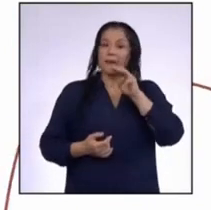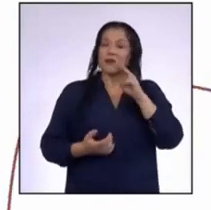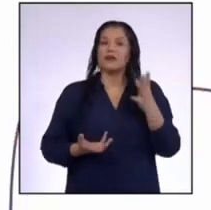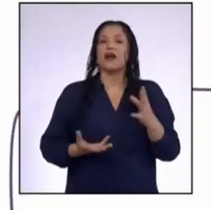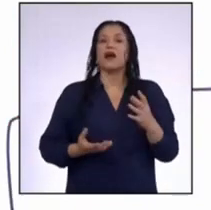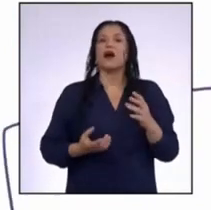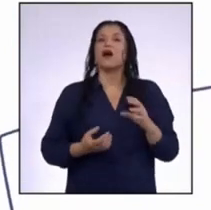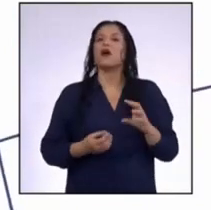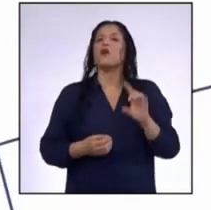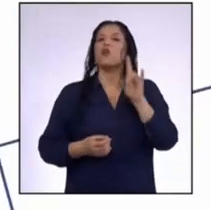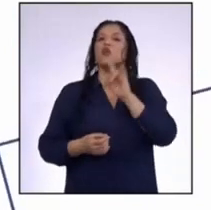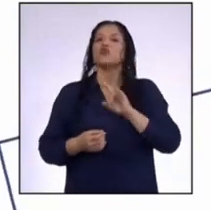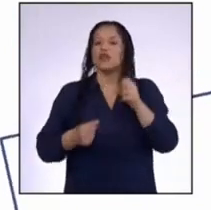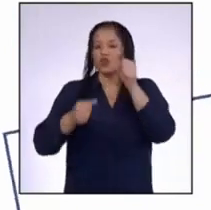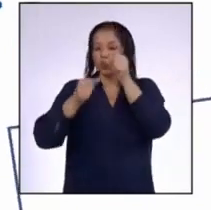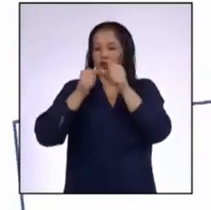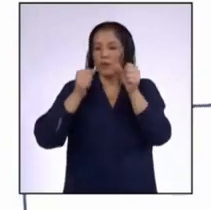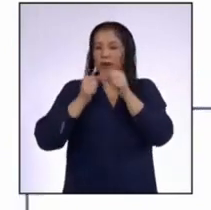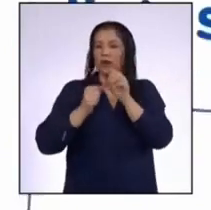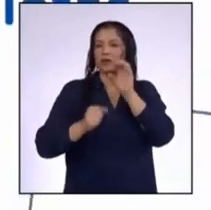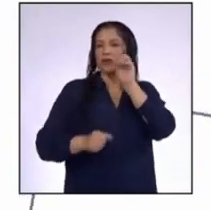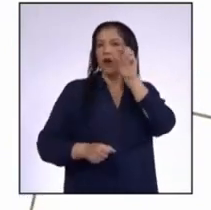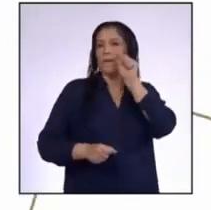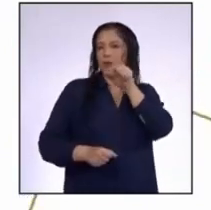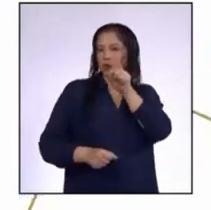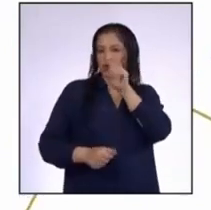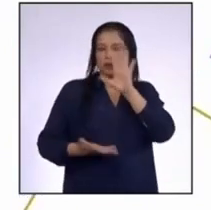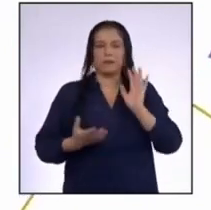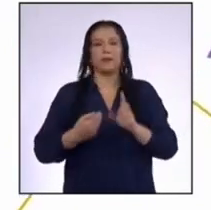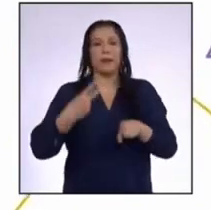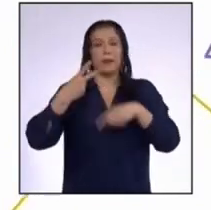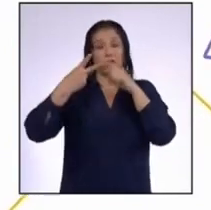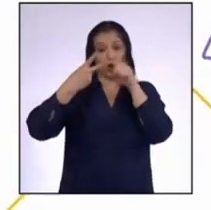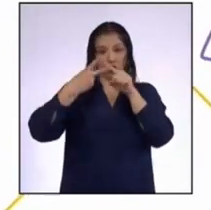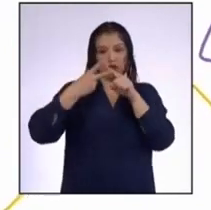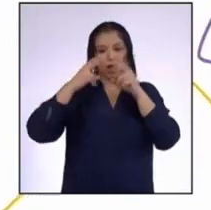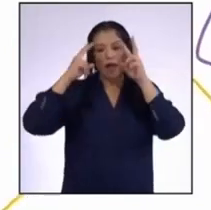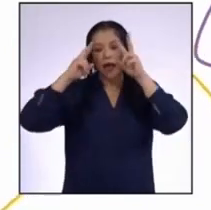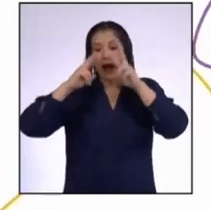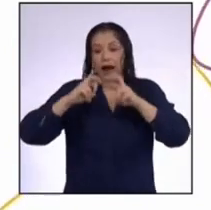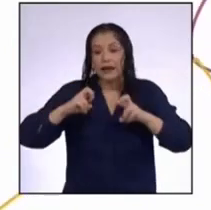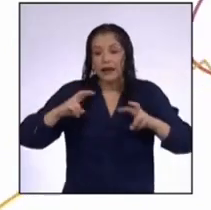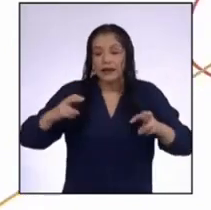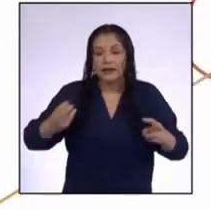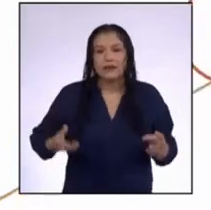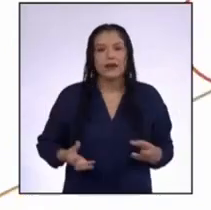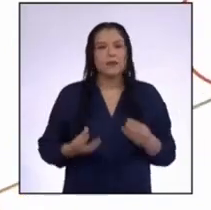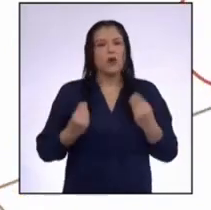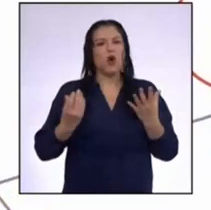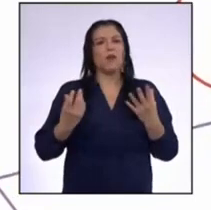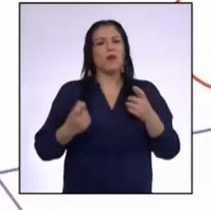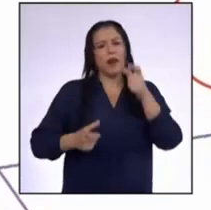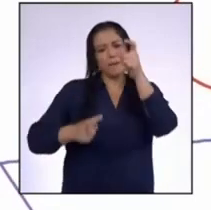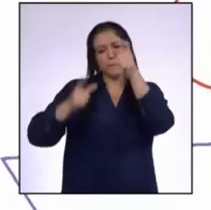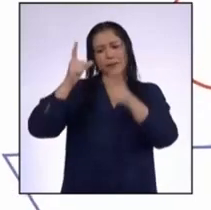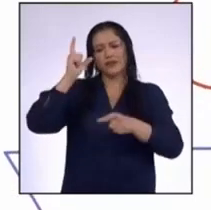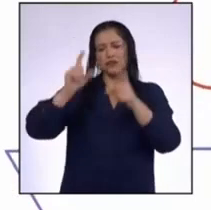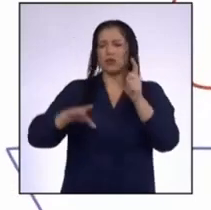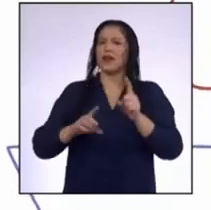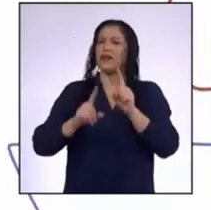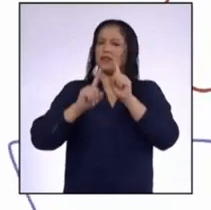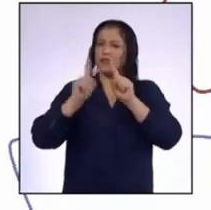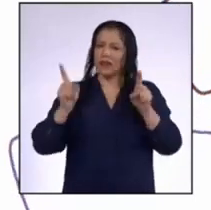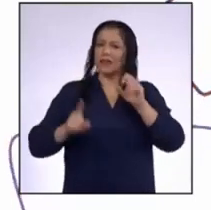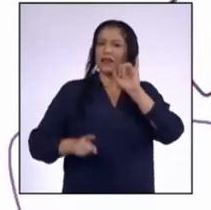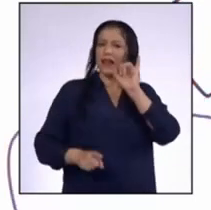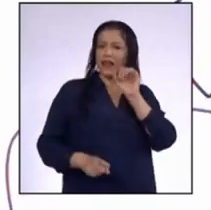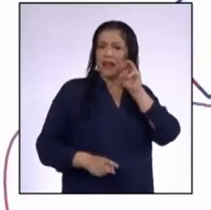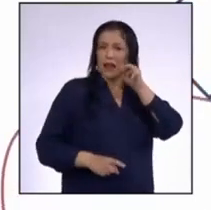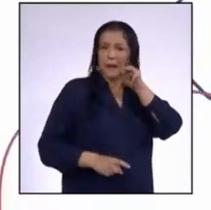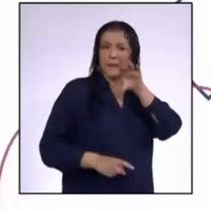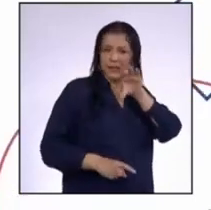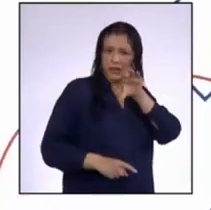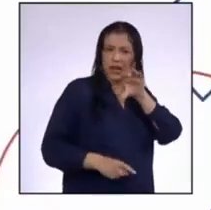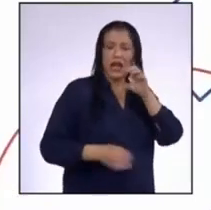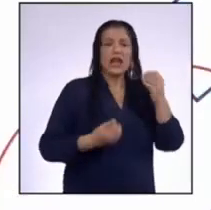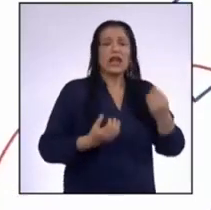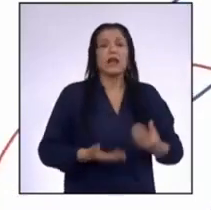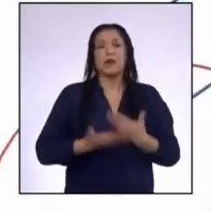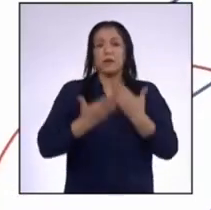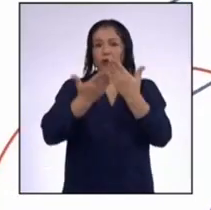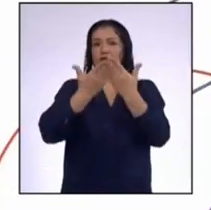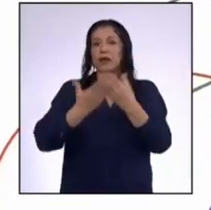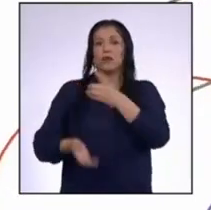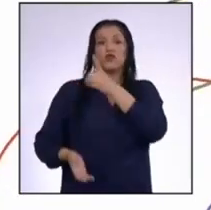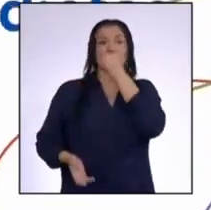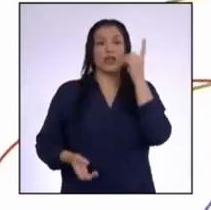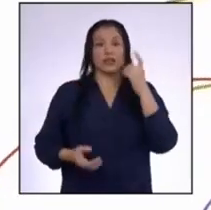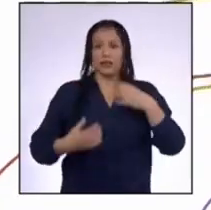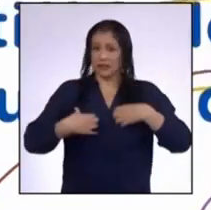haciendo uso de los números decimales. 2. Analizaremos las condiciones de personas con diferente IMC y propondremos